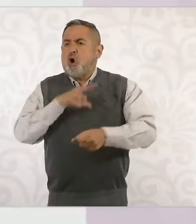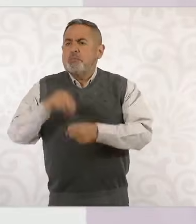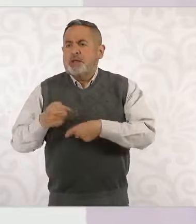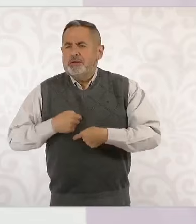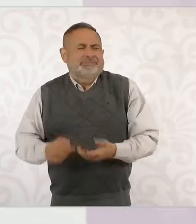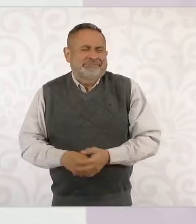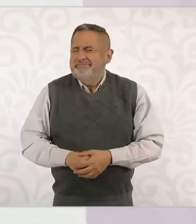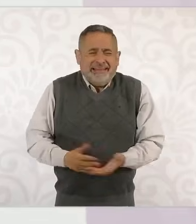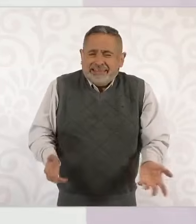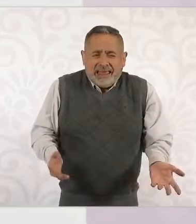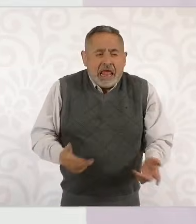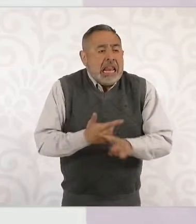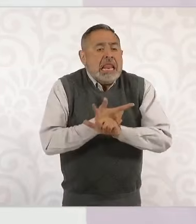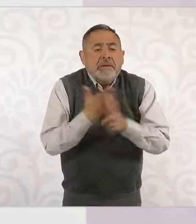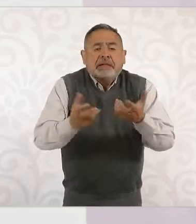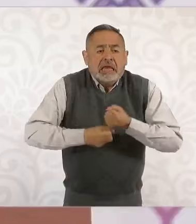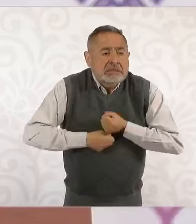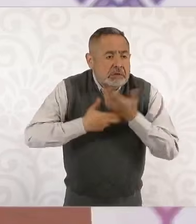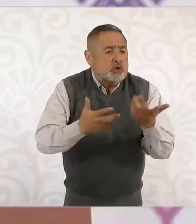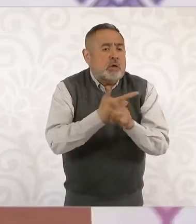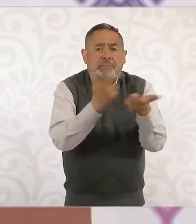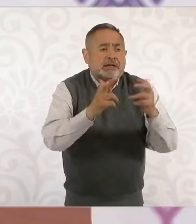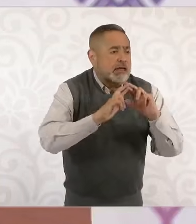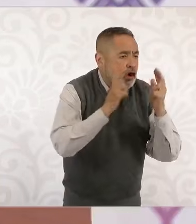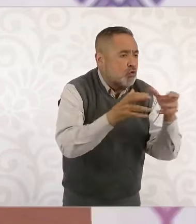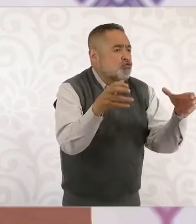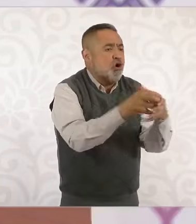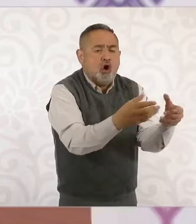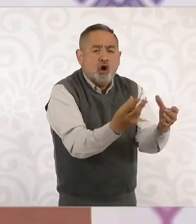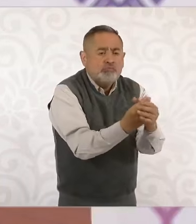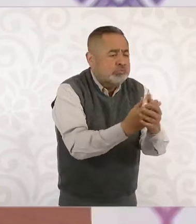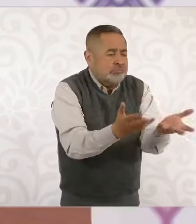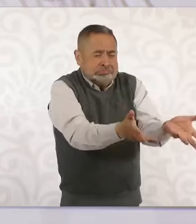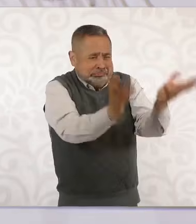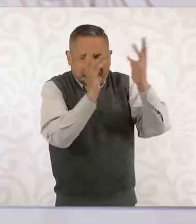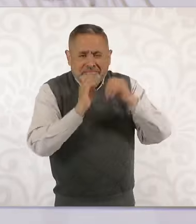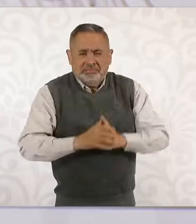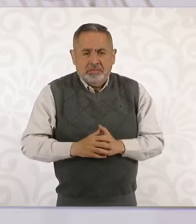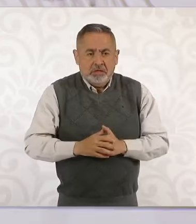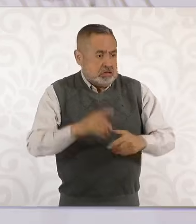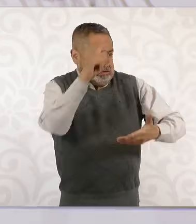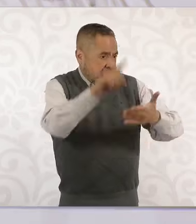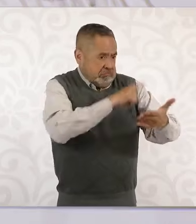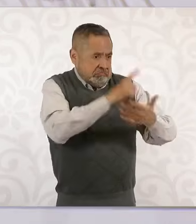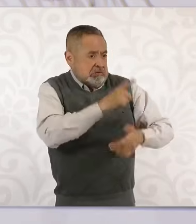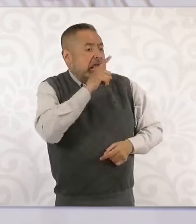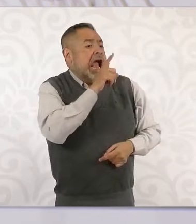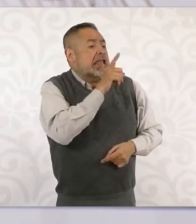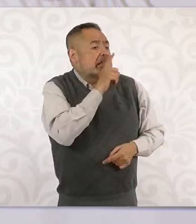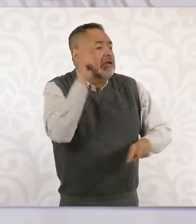Si hay libertad de expresión, hay libertad de reunión. Bueno, nadie censura a ningún